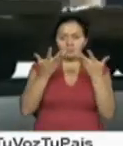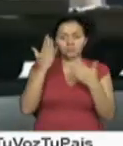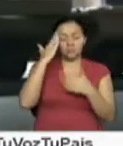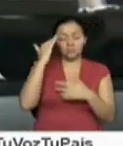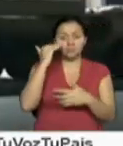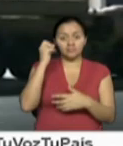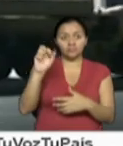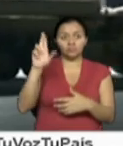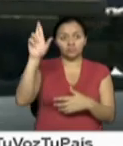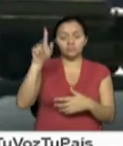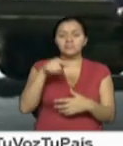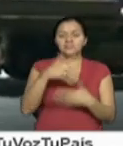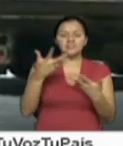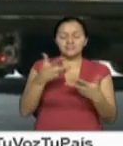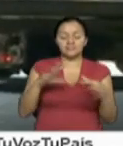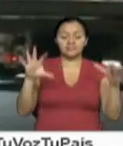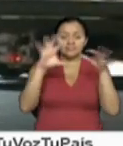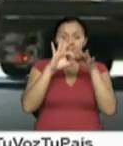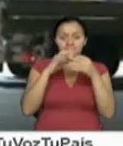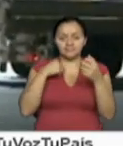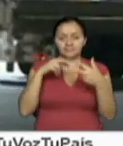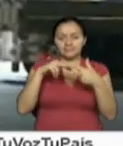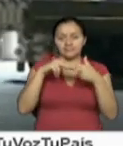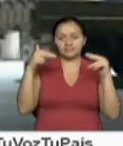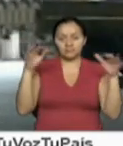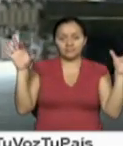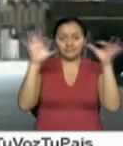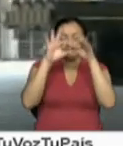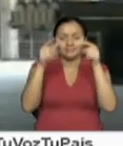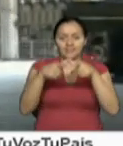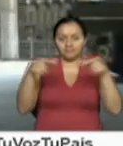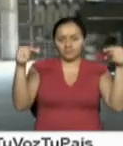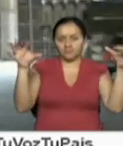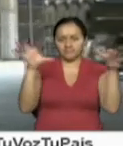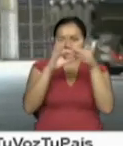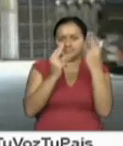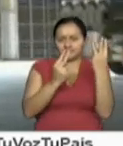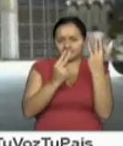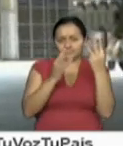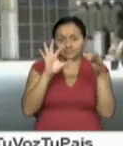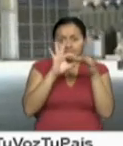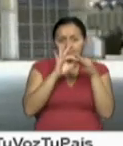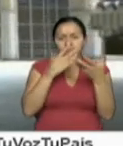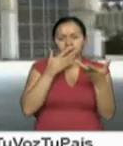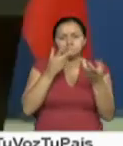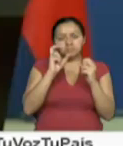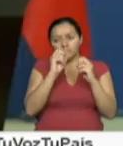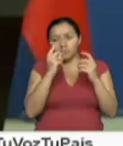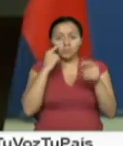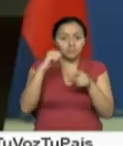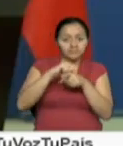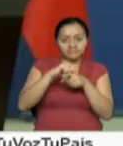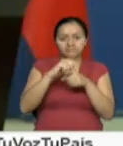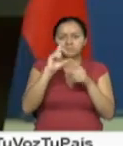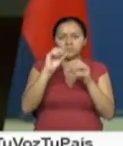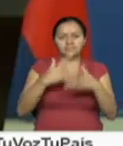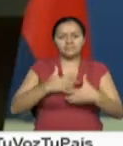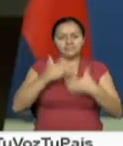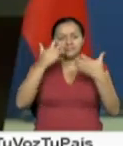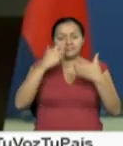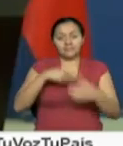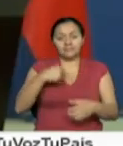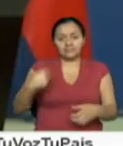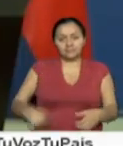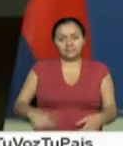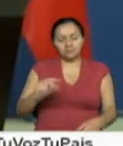Sur, uno de sus fieles aliados regionales junto a Japón. La maniobra desata polémica. Irrita a China,